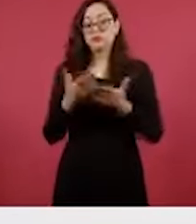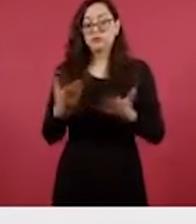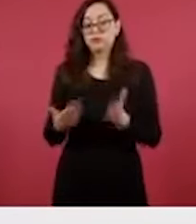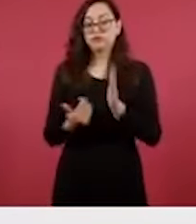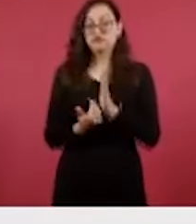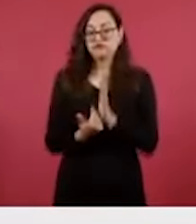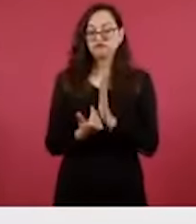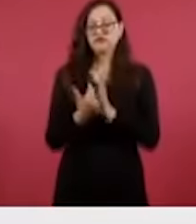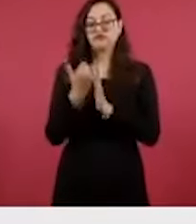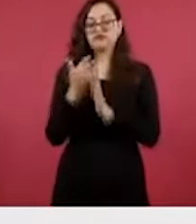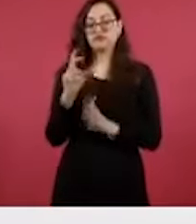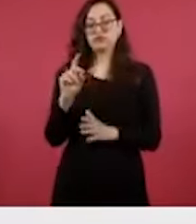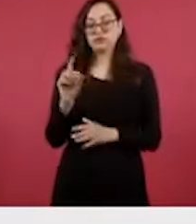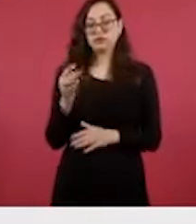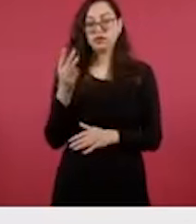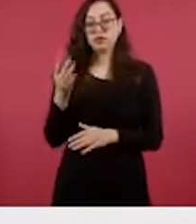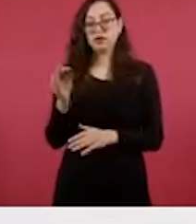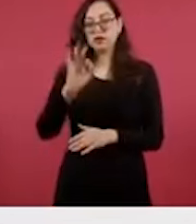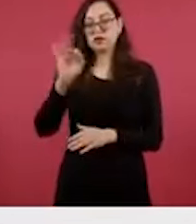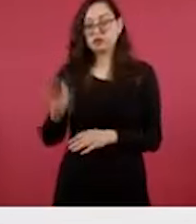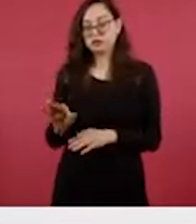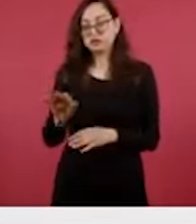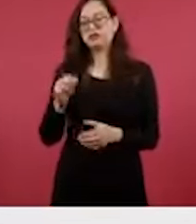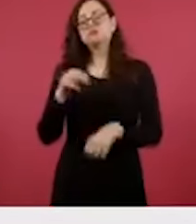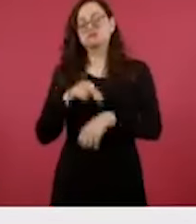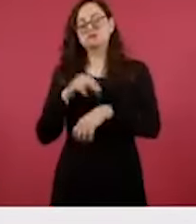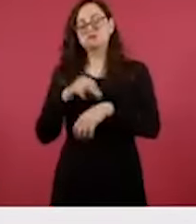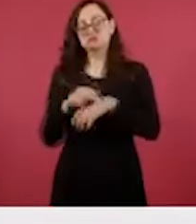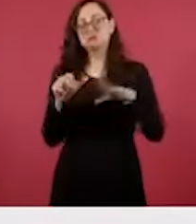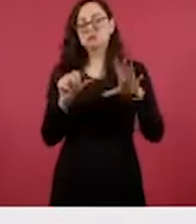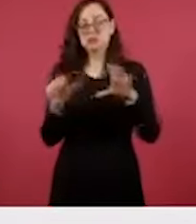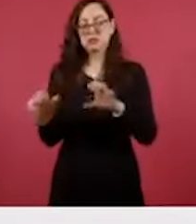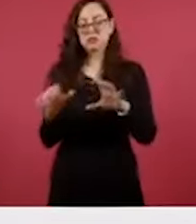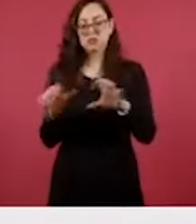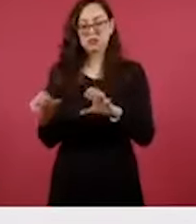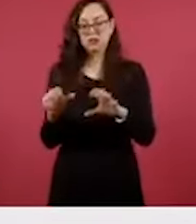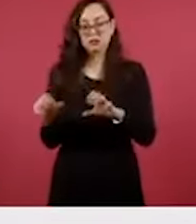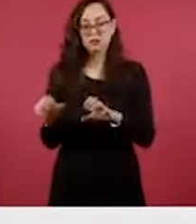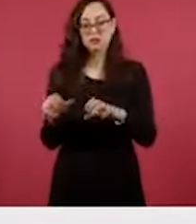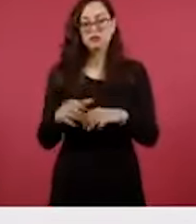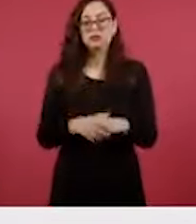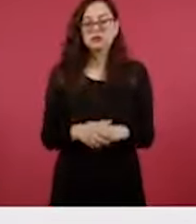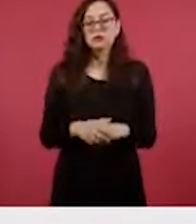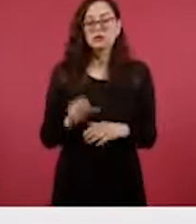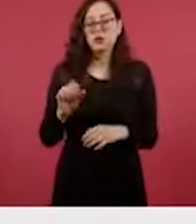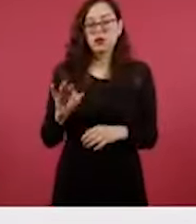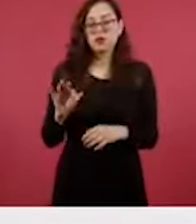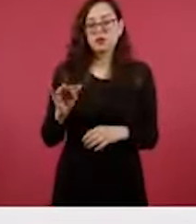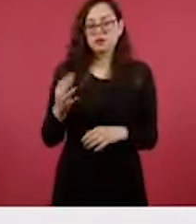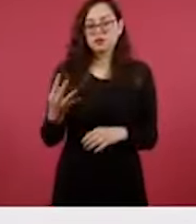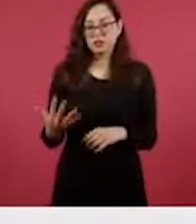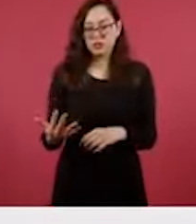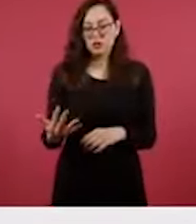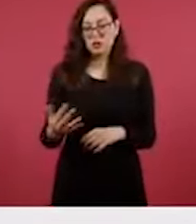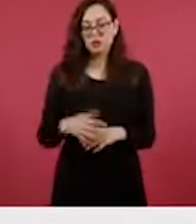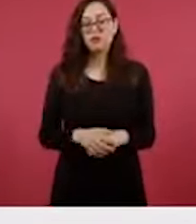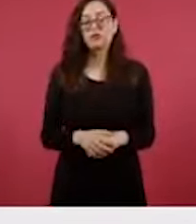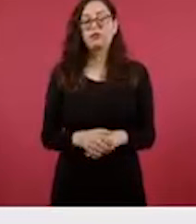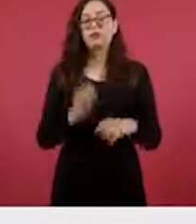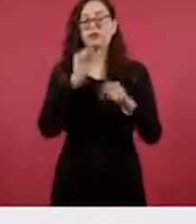Del 33 hoy se cuenta con 645 médicas y médicos especialistas en Quintana ro además